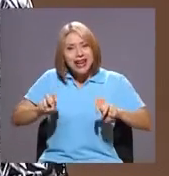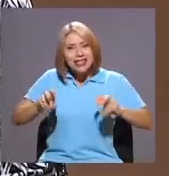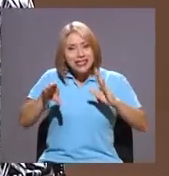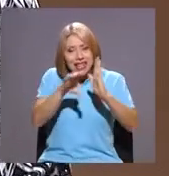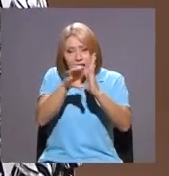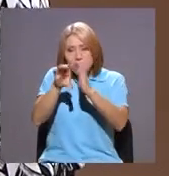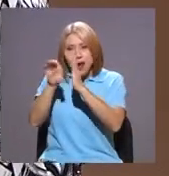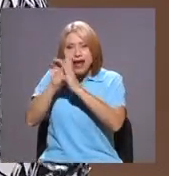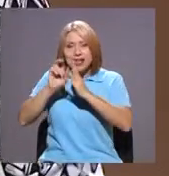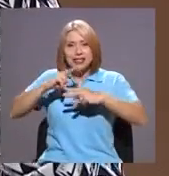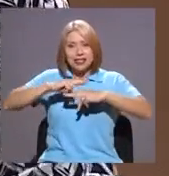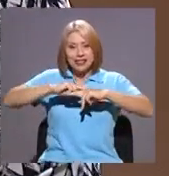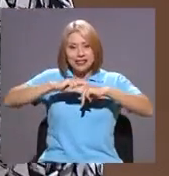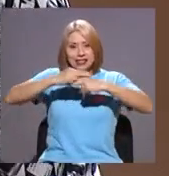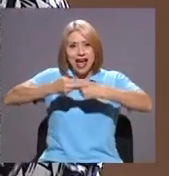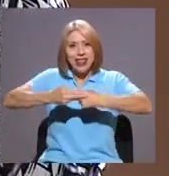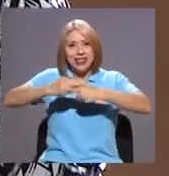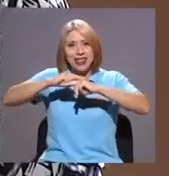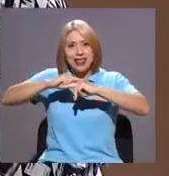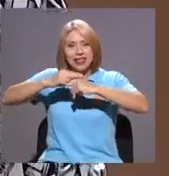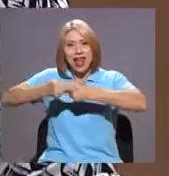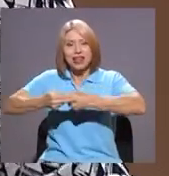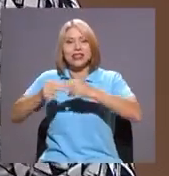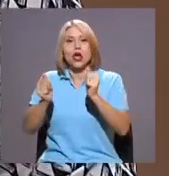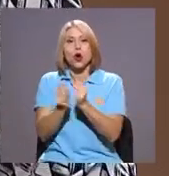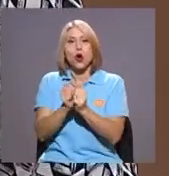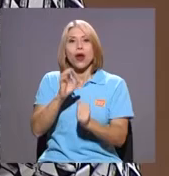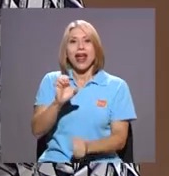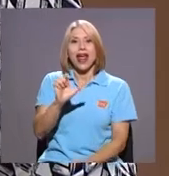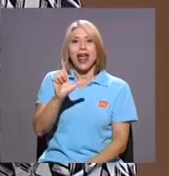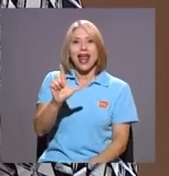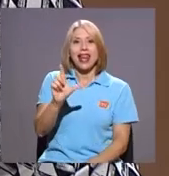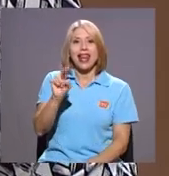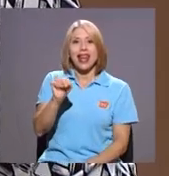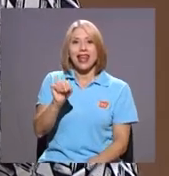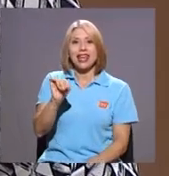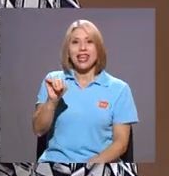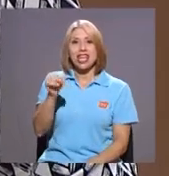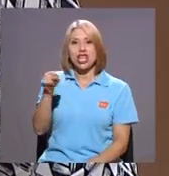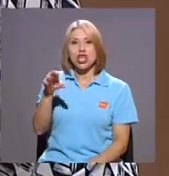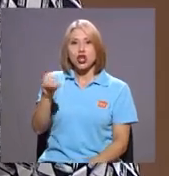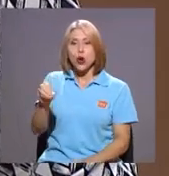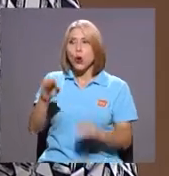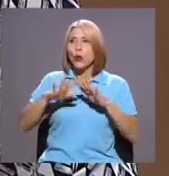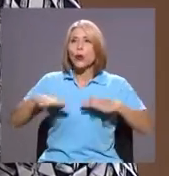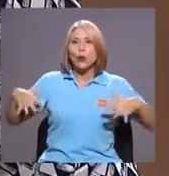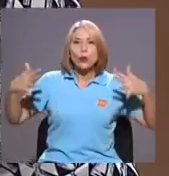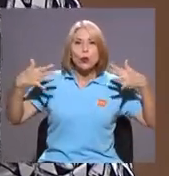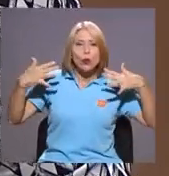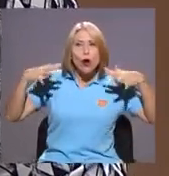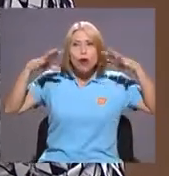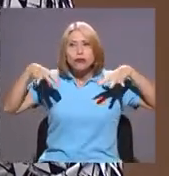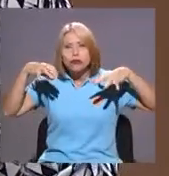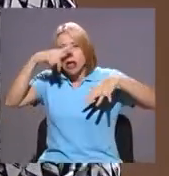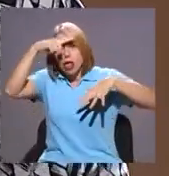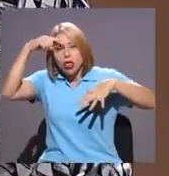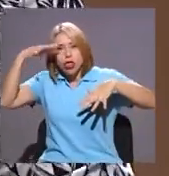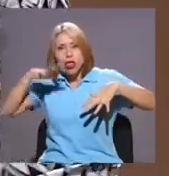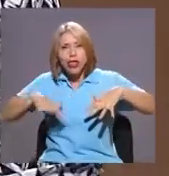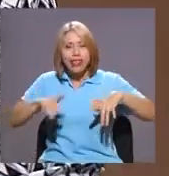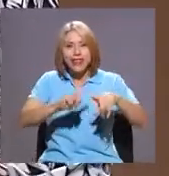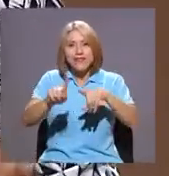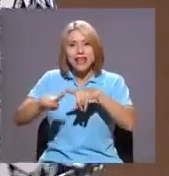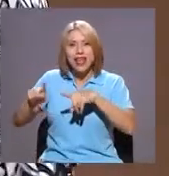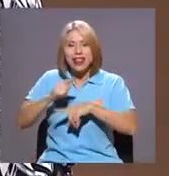también con el Niño y con efectos de estas variables en lo que es la cobertura forestal. Ajá. Por